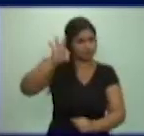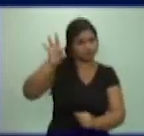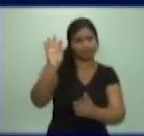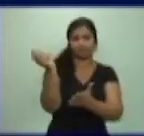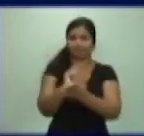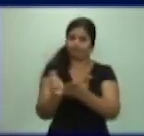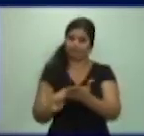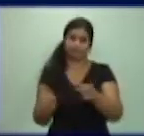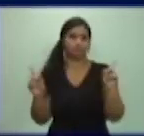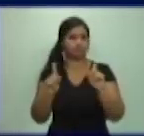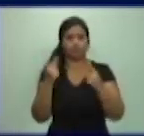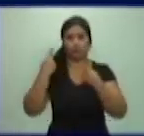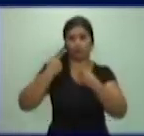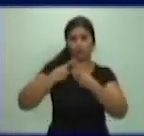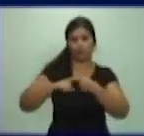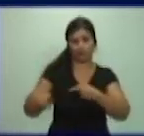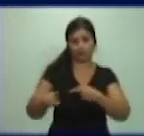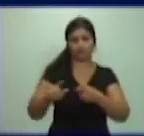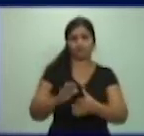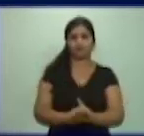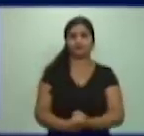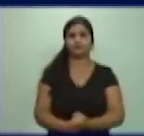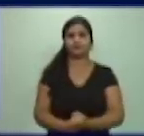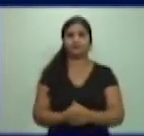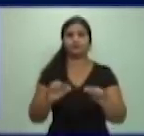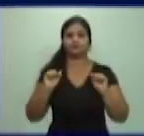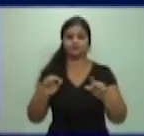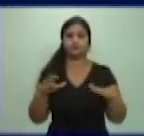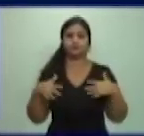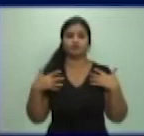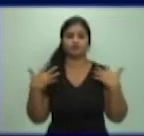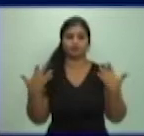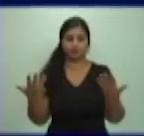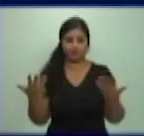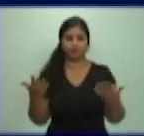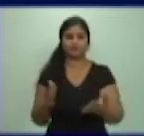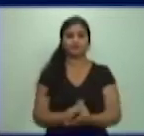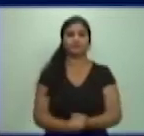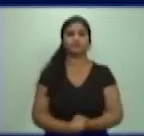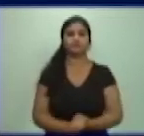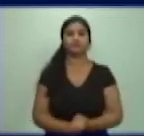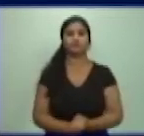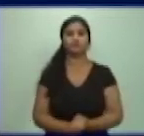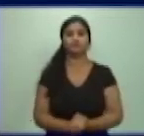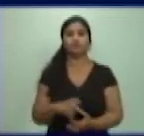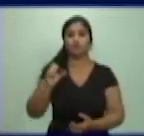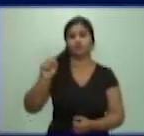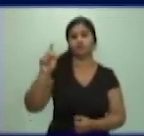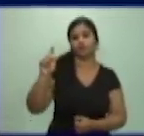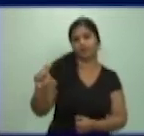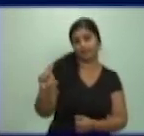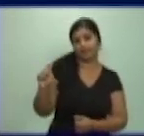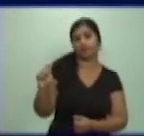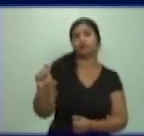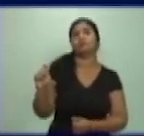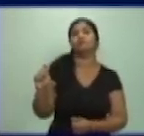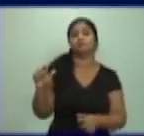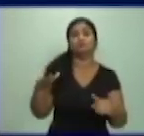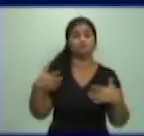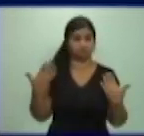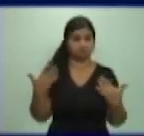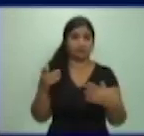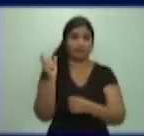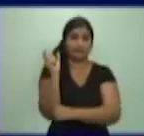infinitivo, evadir. Casi siempre, no me gusta ser absoluto, pero generalmente,